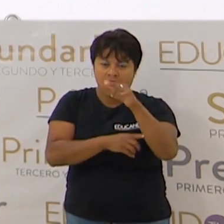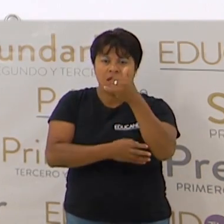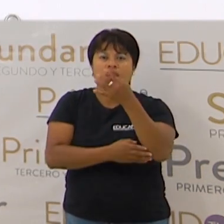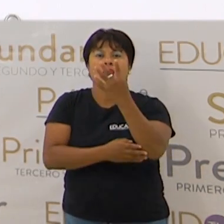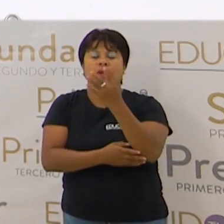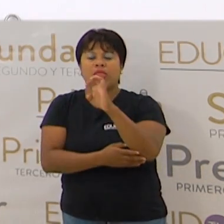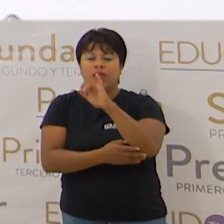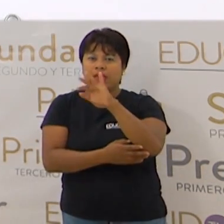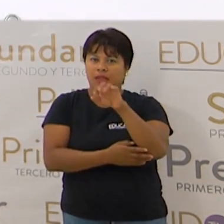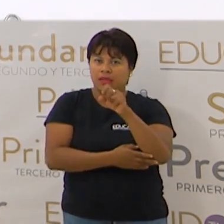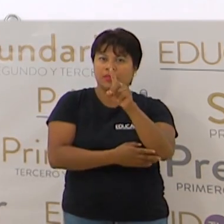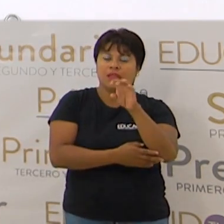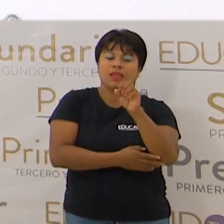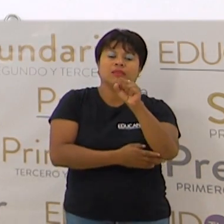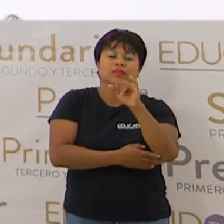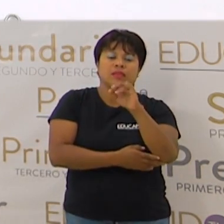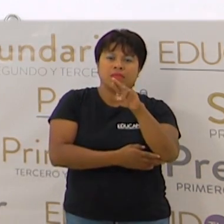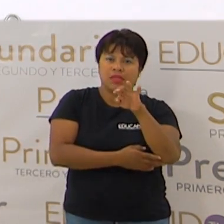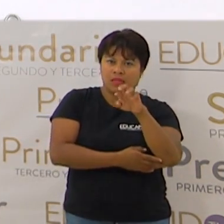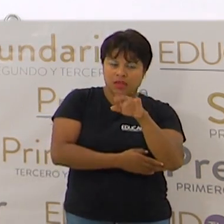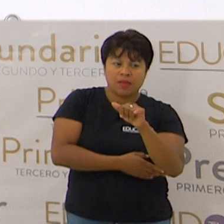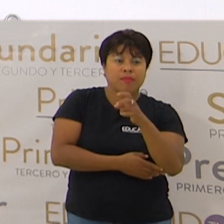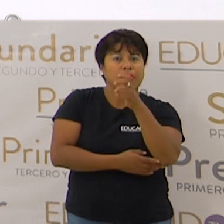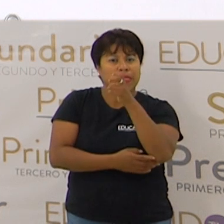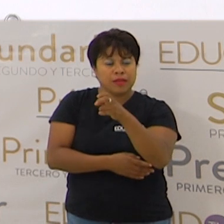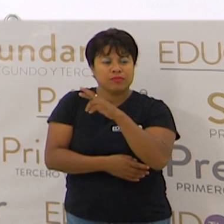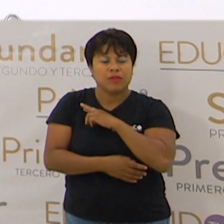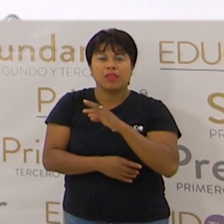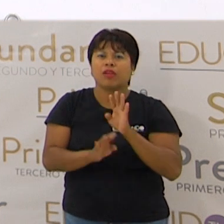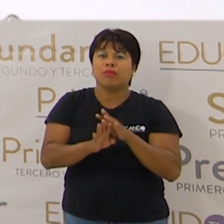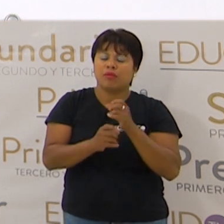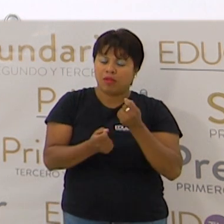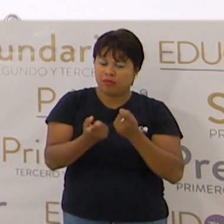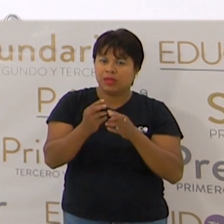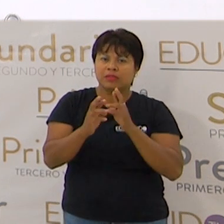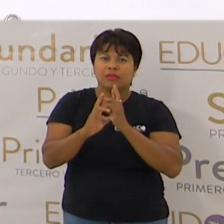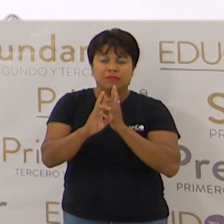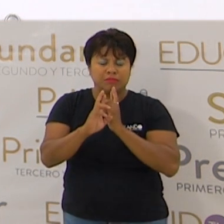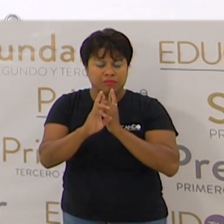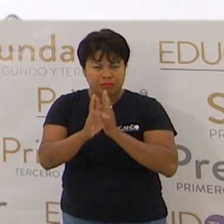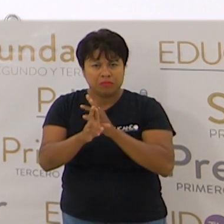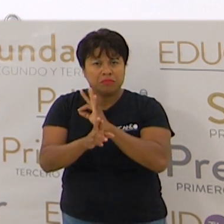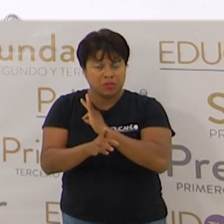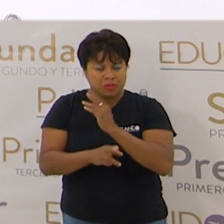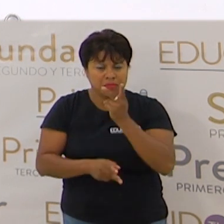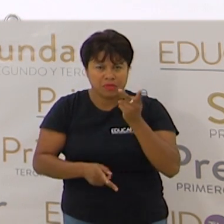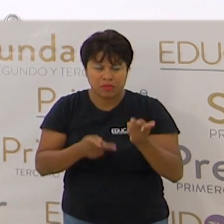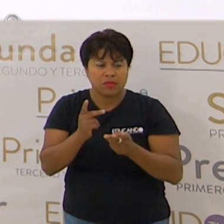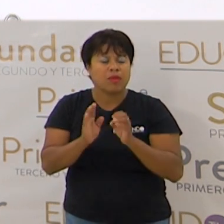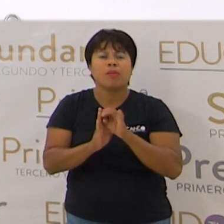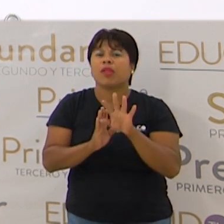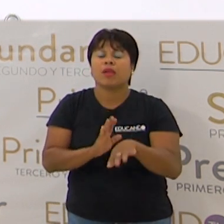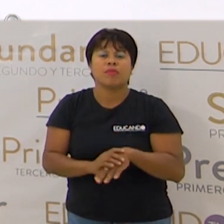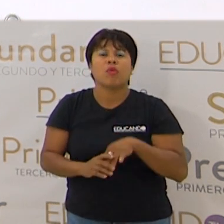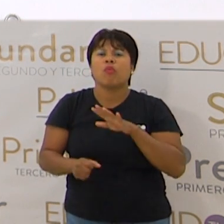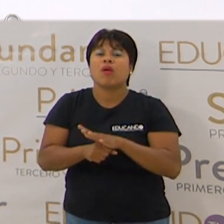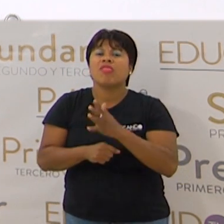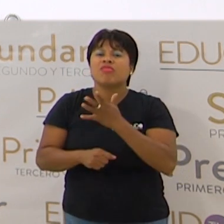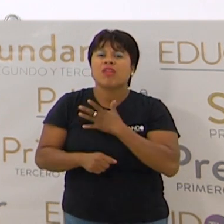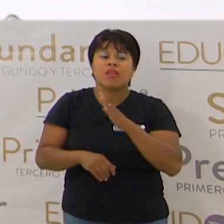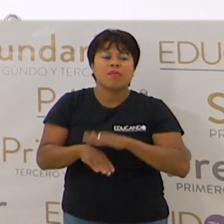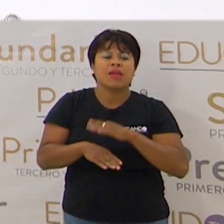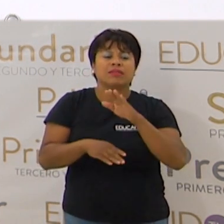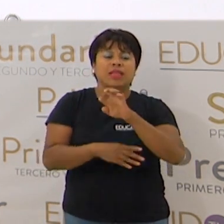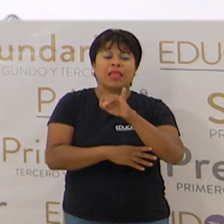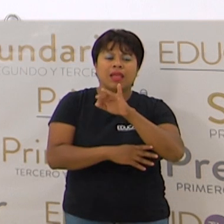4 ejes de simetría. Con eso ya puedo contestar algunas preguntas, ¿verdad? Por ejemplo, así rapidísimo. ¿Cuál tiene más